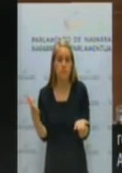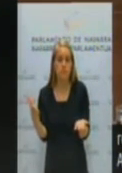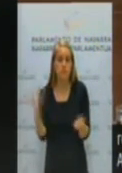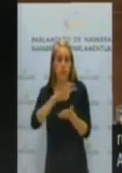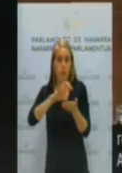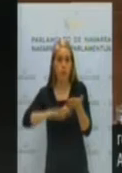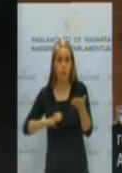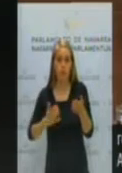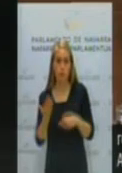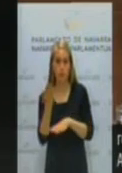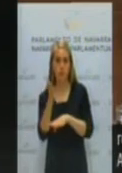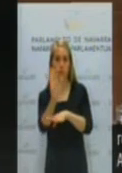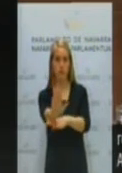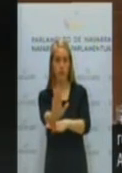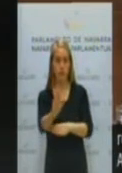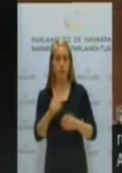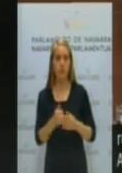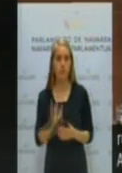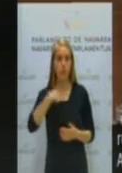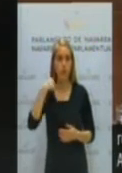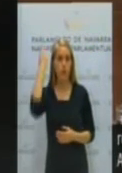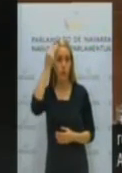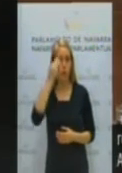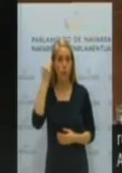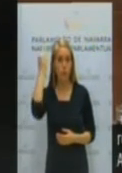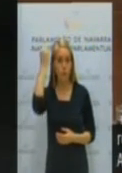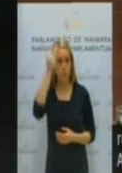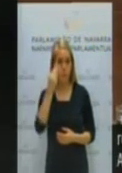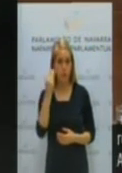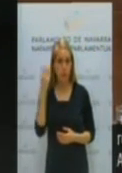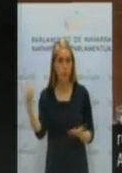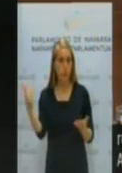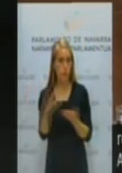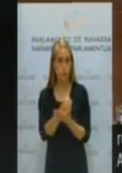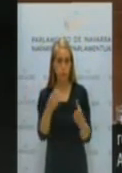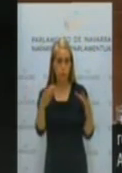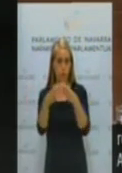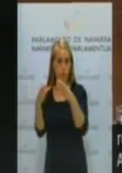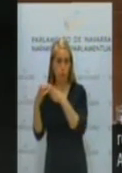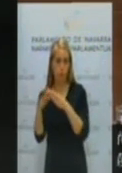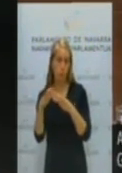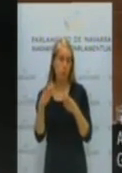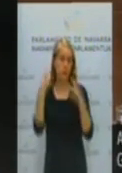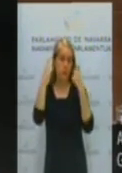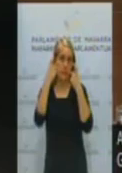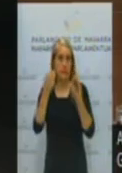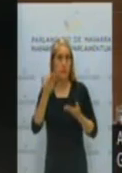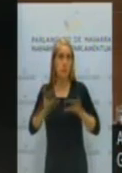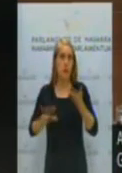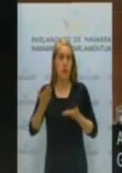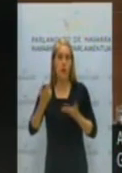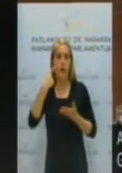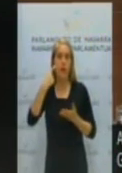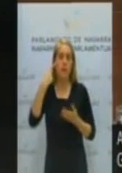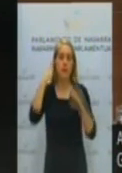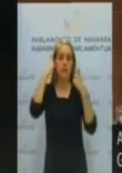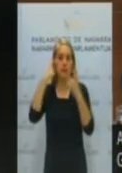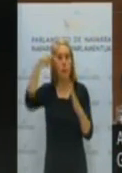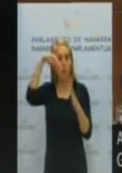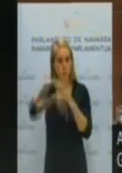informe. Creo que todos los grupos lo hemos intentado valorar y acercarnos para conocerlos en profundidad.